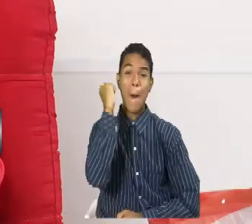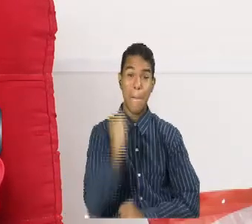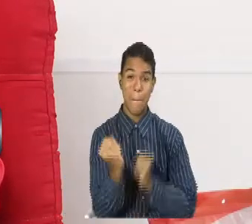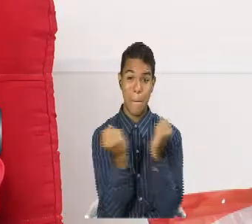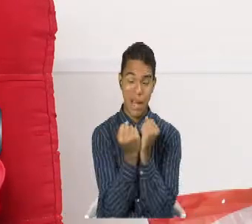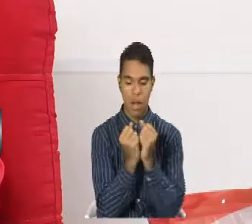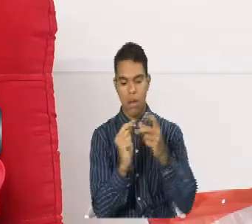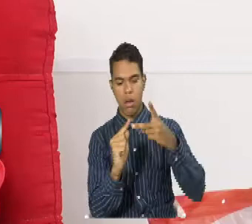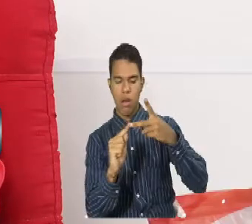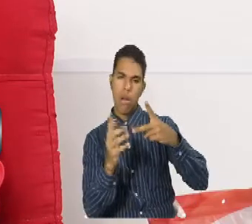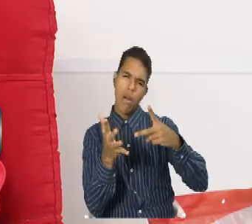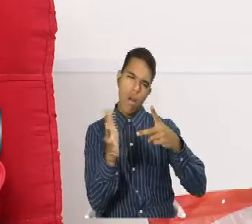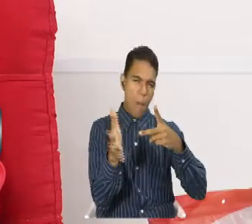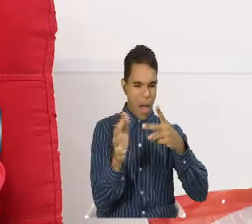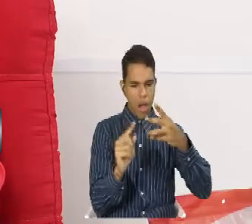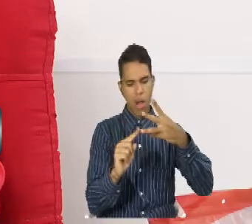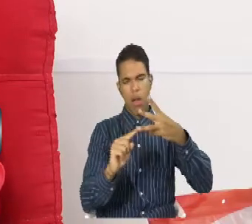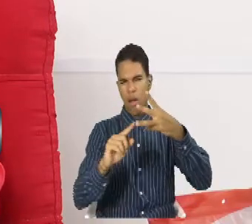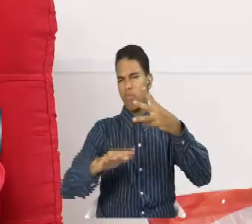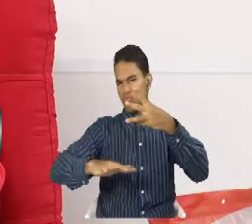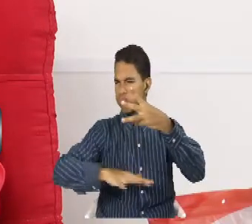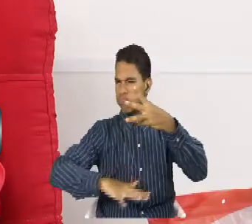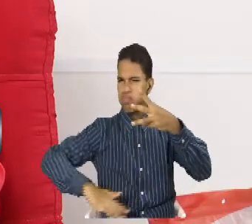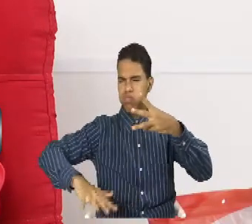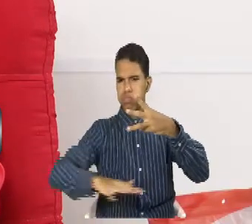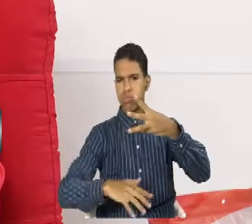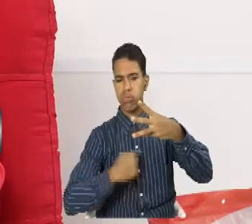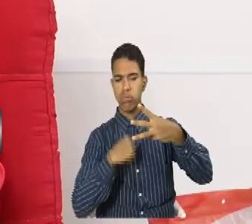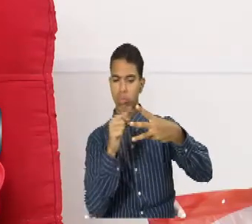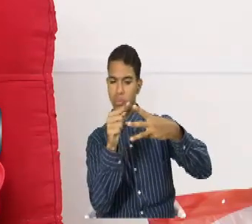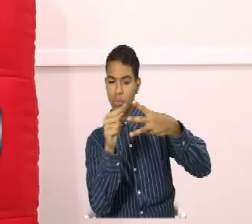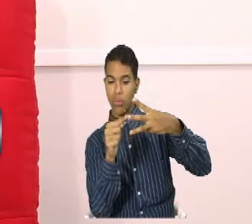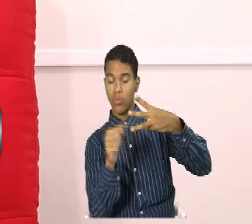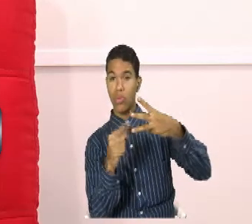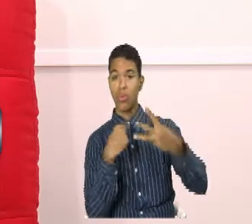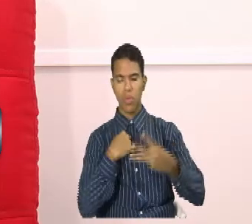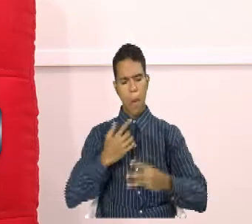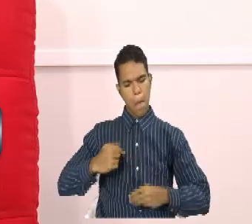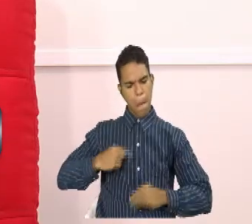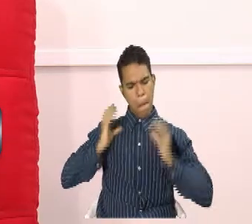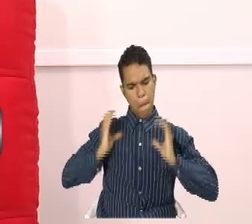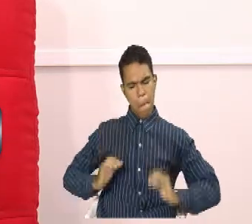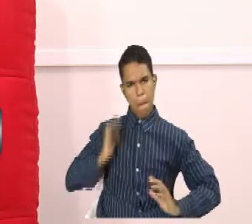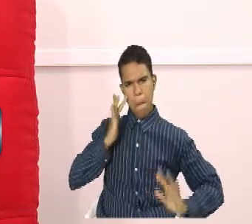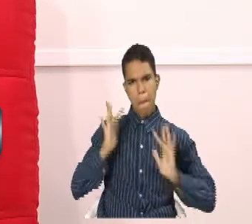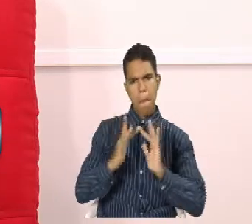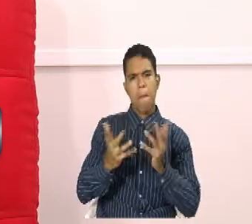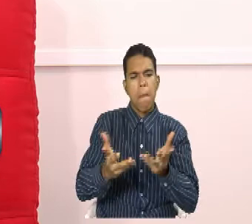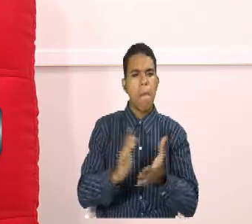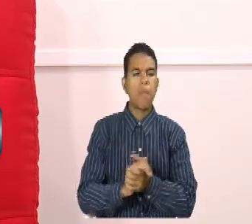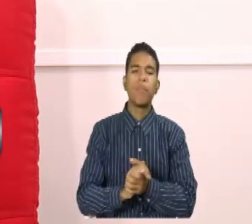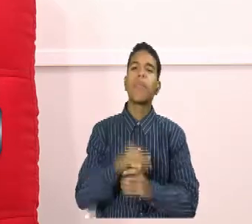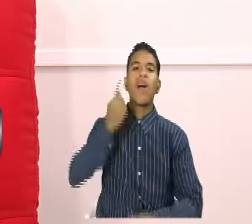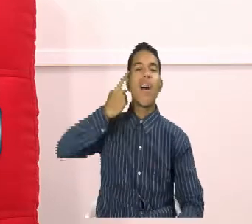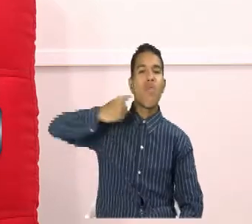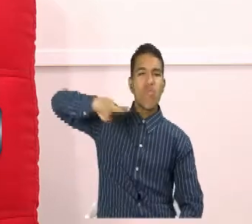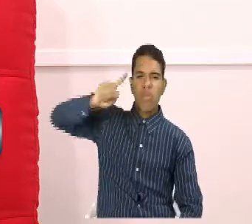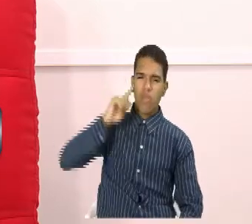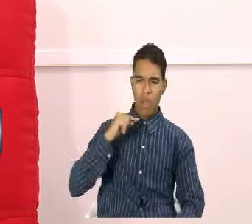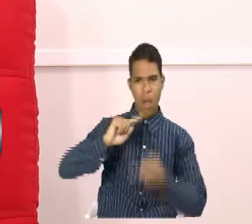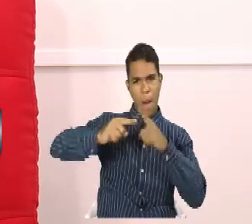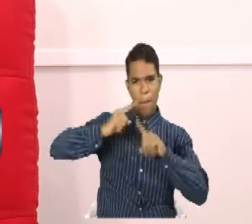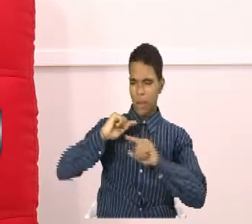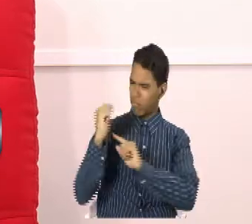y baja. Bueno, entonces, ¿cómo debo decir? La otra vez me encontré con un amigo y me causó gracia y curiosidad que él estaba